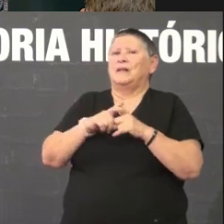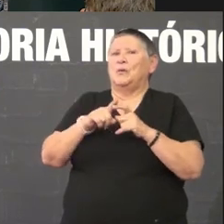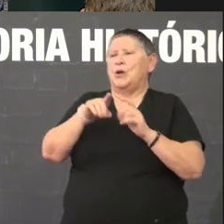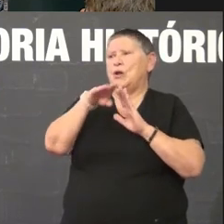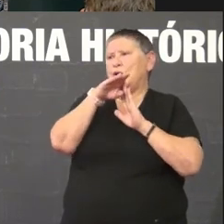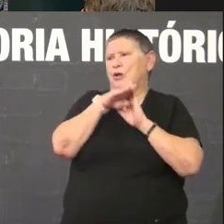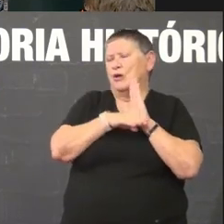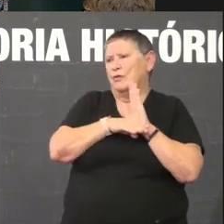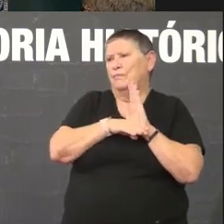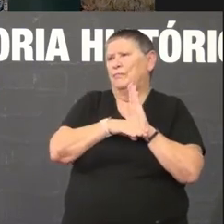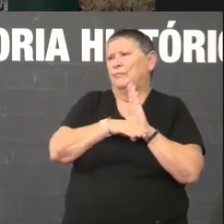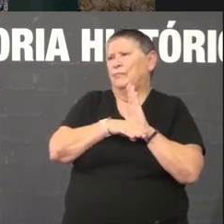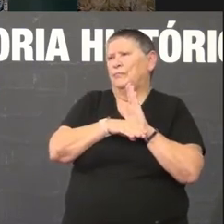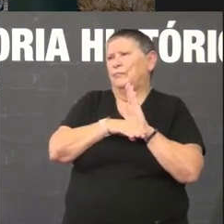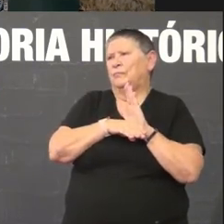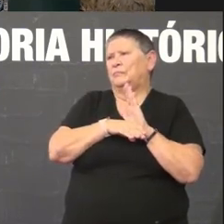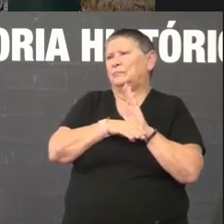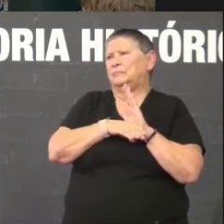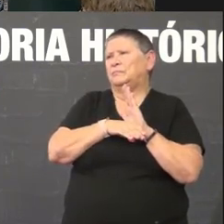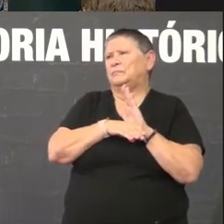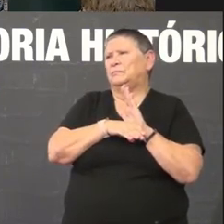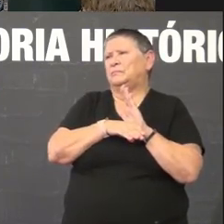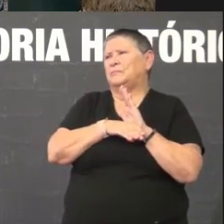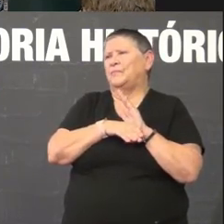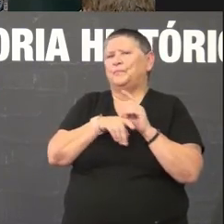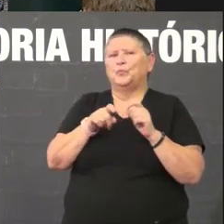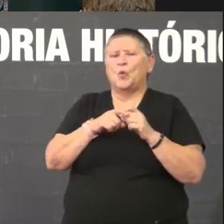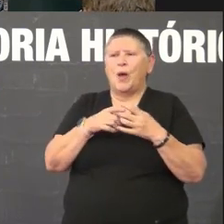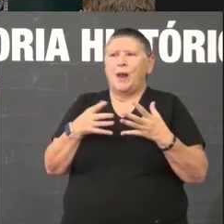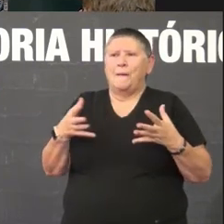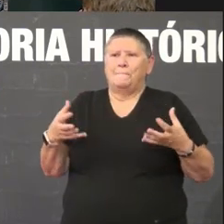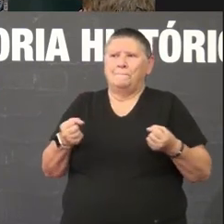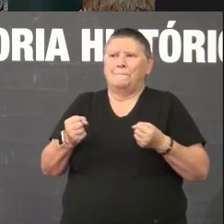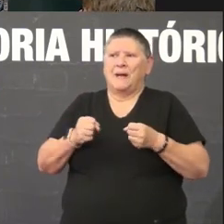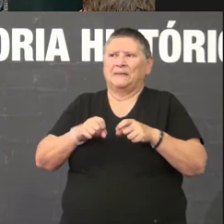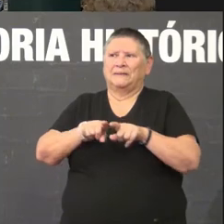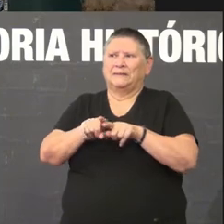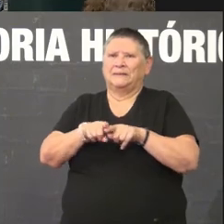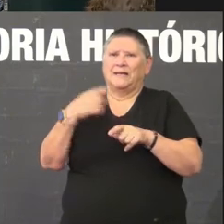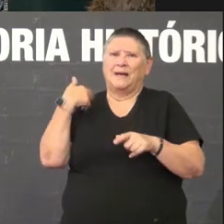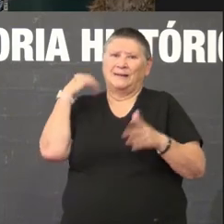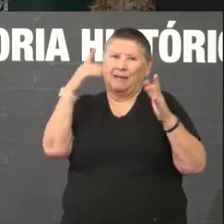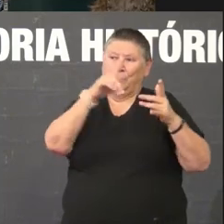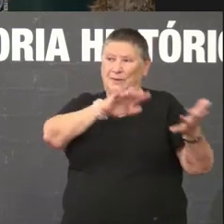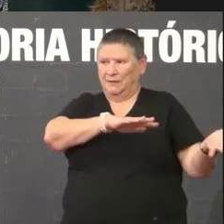non? De masa crítica no momento da transición.